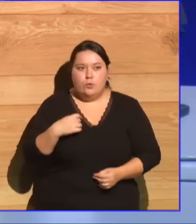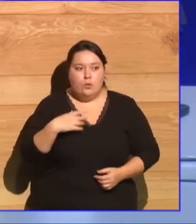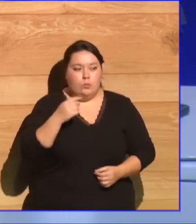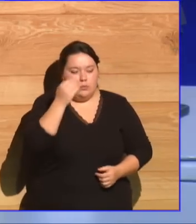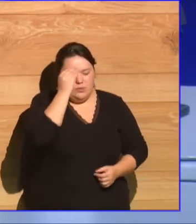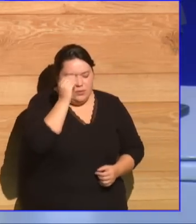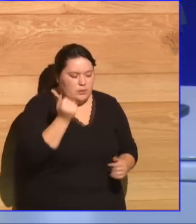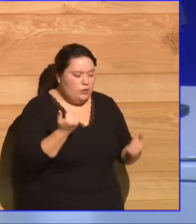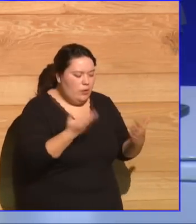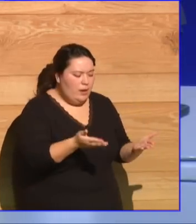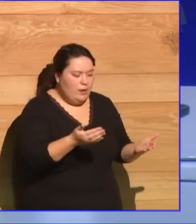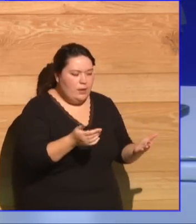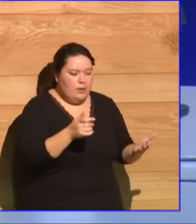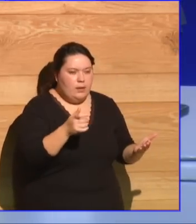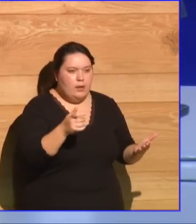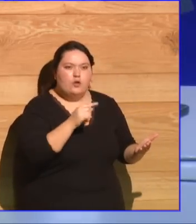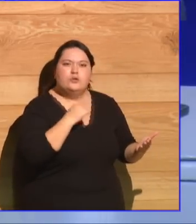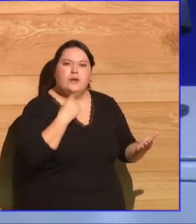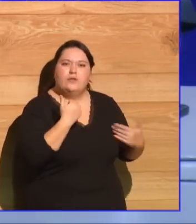se lo regalé a un sacerdote.